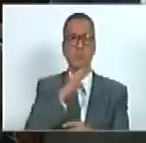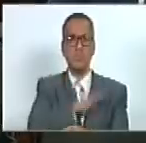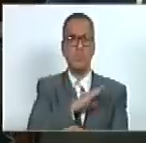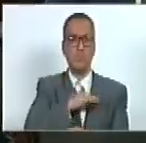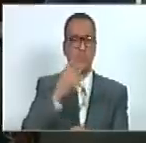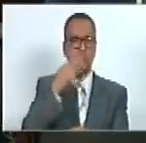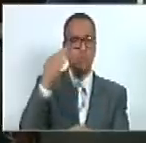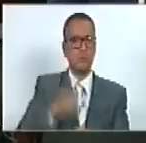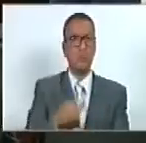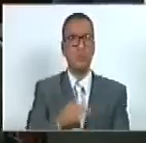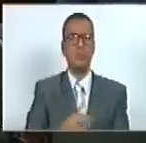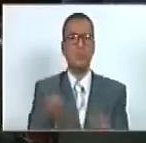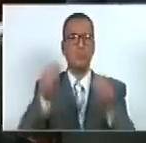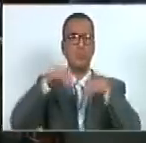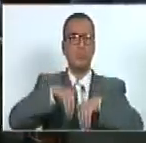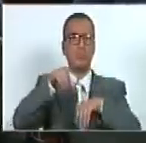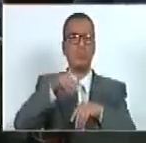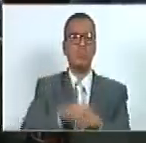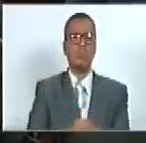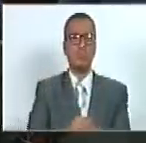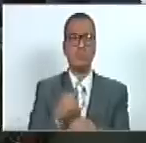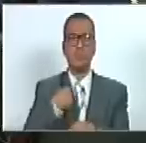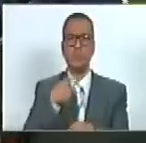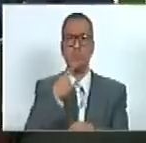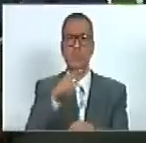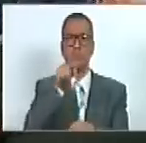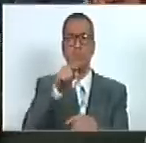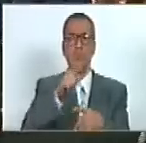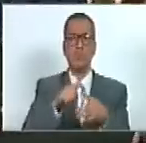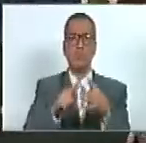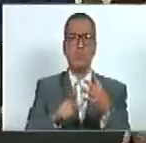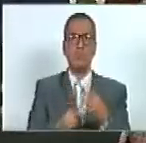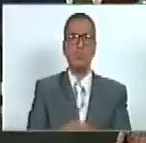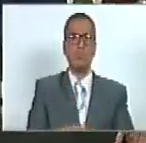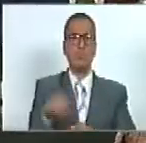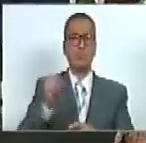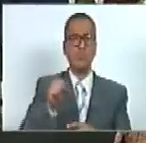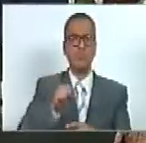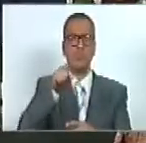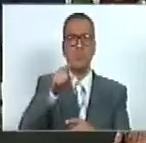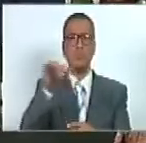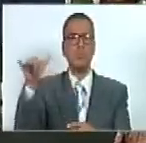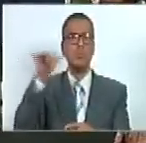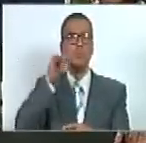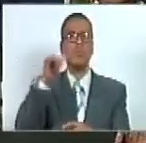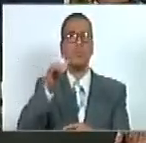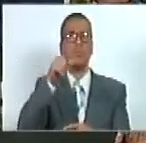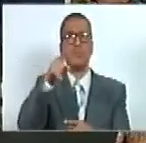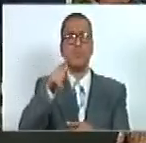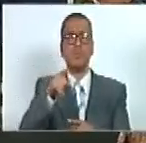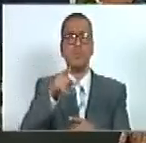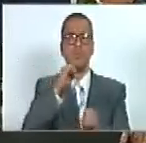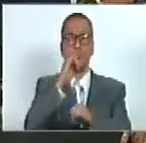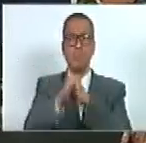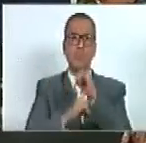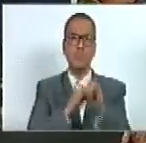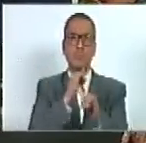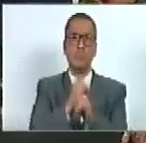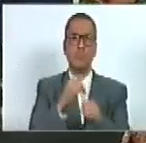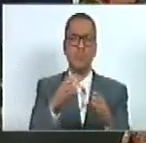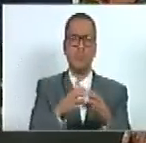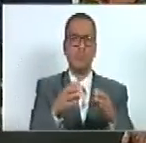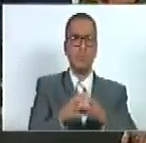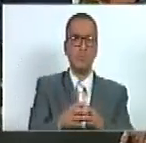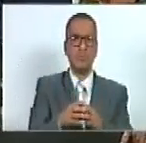quiero en los acuerdos mencionar esto. Sí, hay que denunciar ante la comunidad internacional